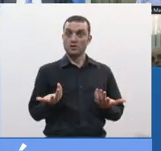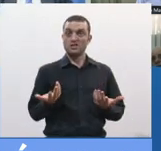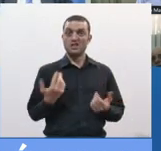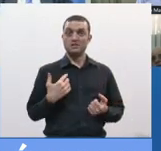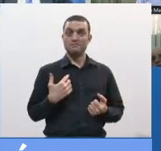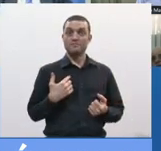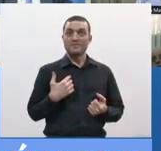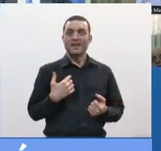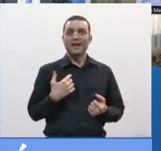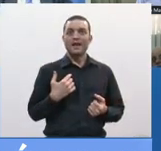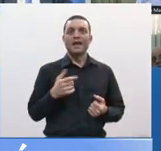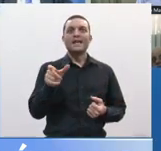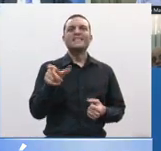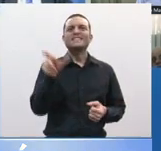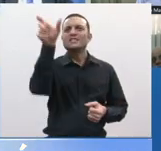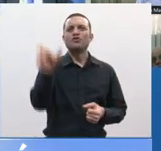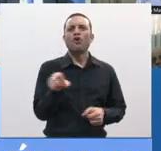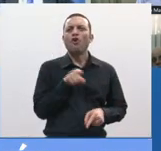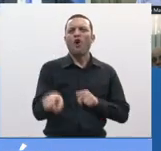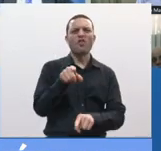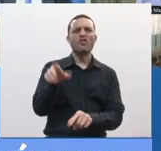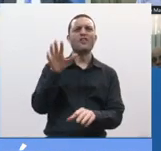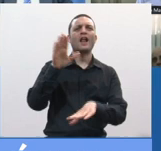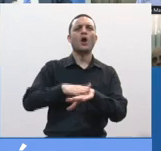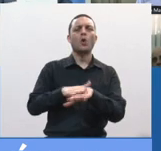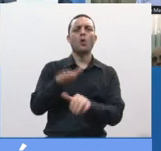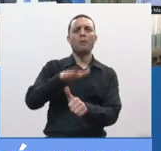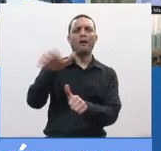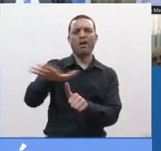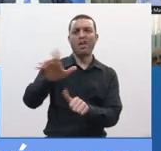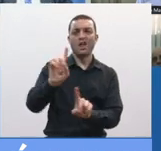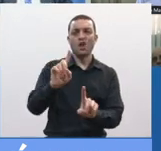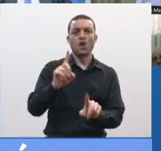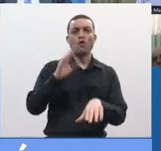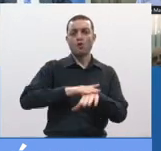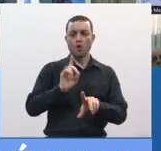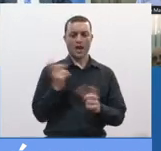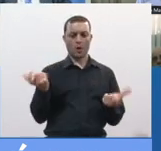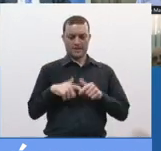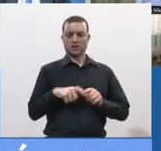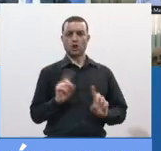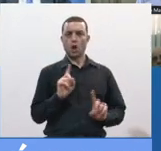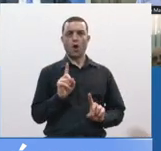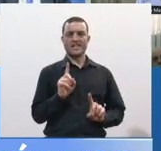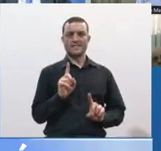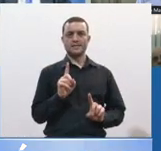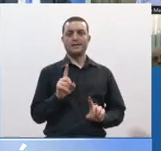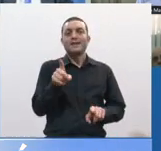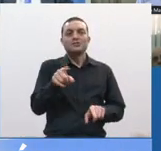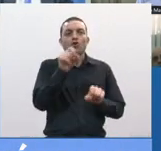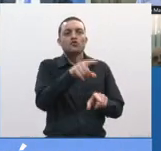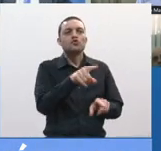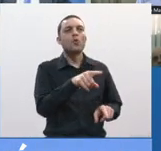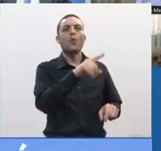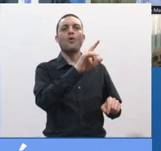escapan a la persona del postulante e incumben al Poder Ejecutivo, que es el ámbito en el cual se